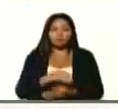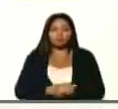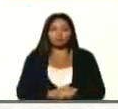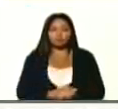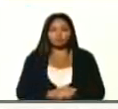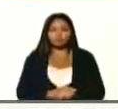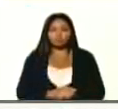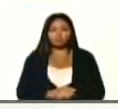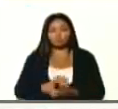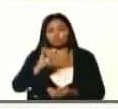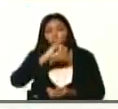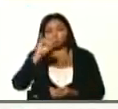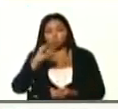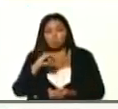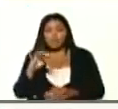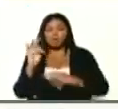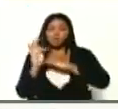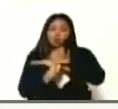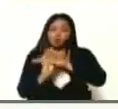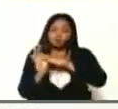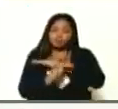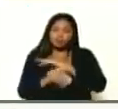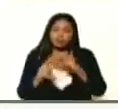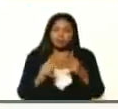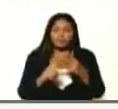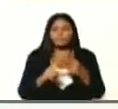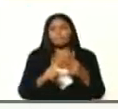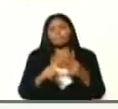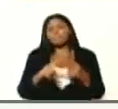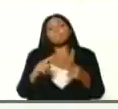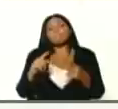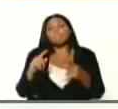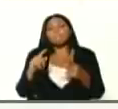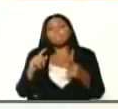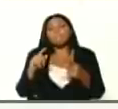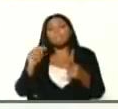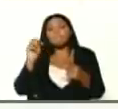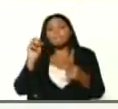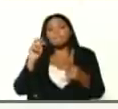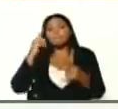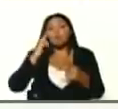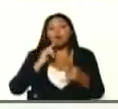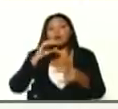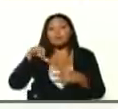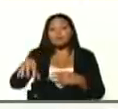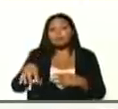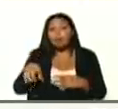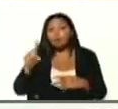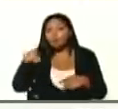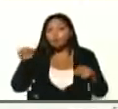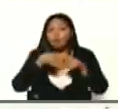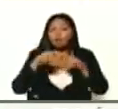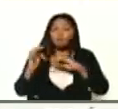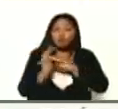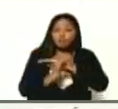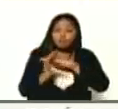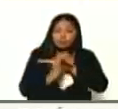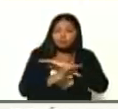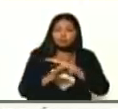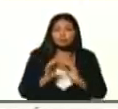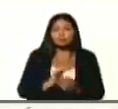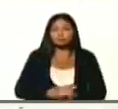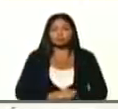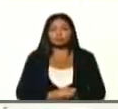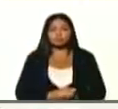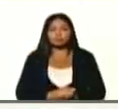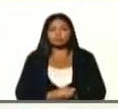como Zulia, fronterizo, Bolívar igualmente fronterizo. En el caso de Zulia, tiene su